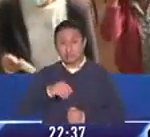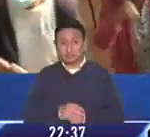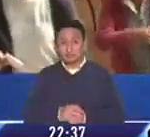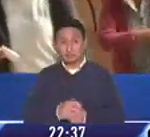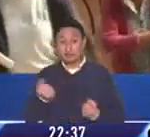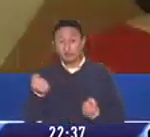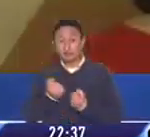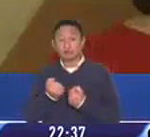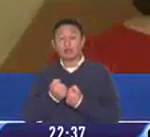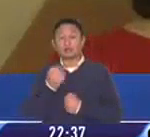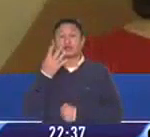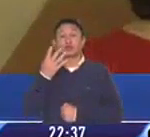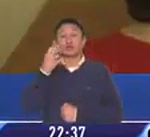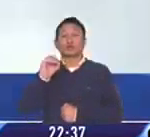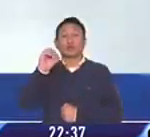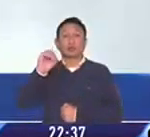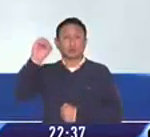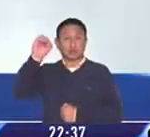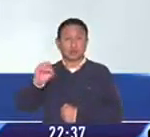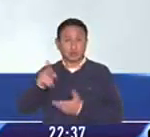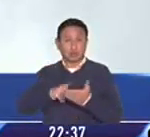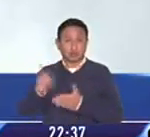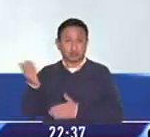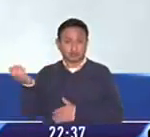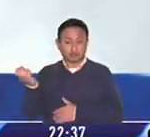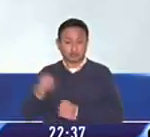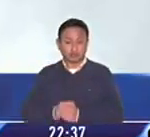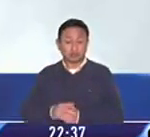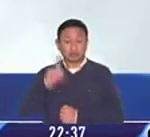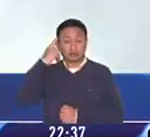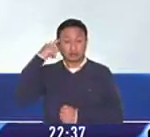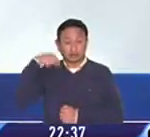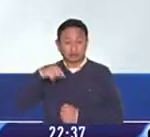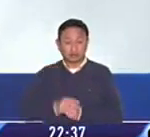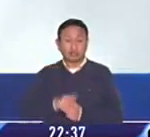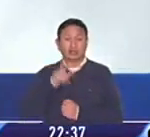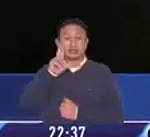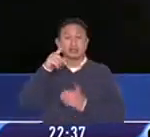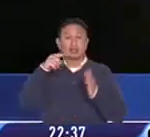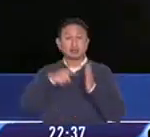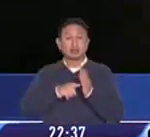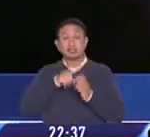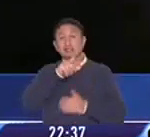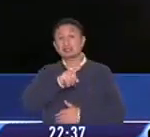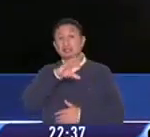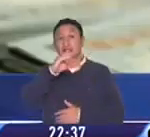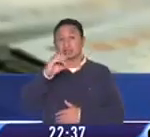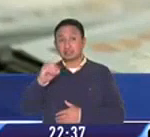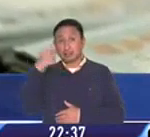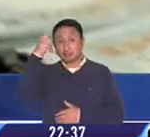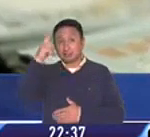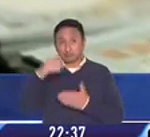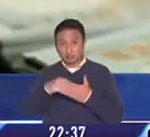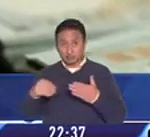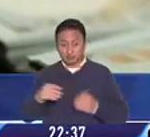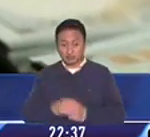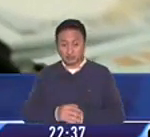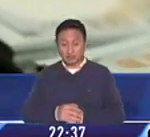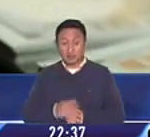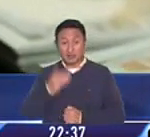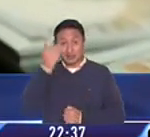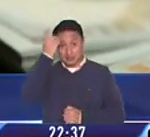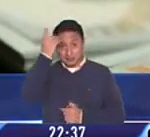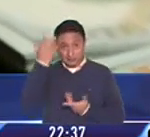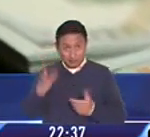del 40% de las pensiones jubilares, el gobierno ha cancelado 3.100 millones de dólares, pero la deuda no está